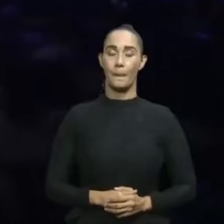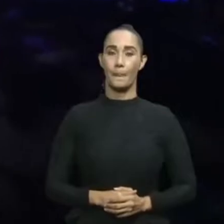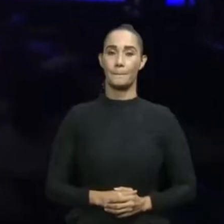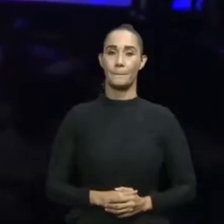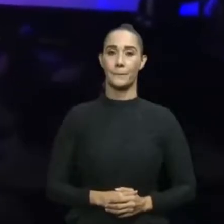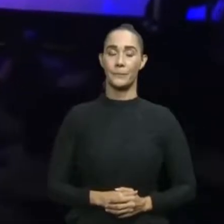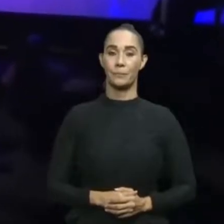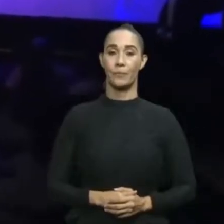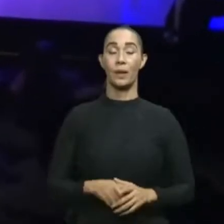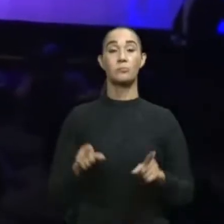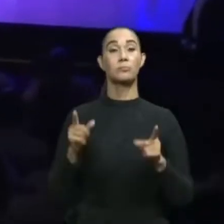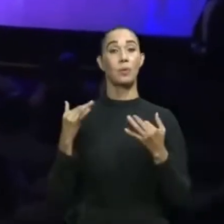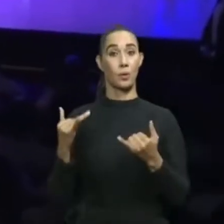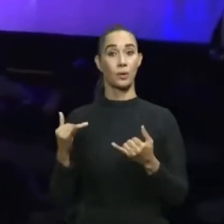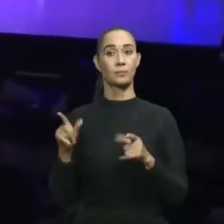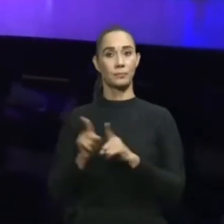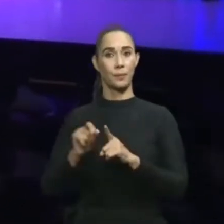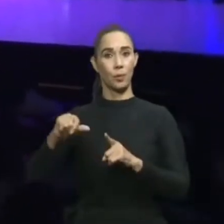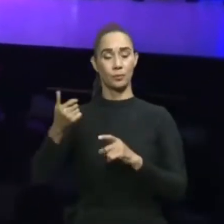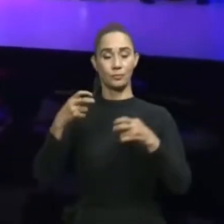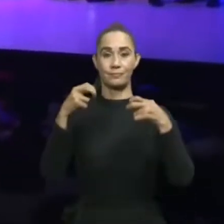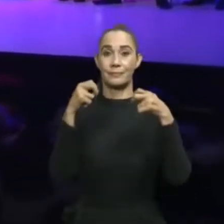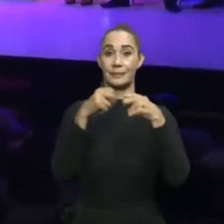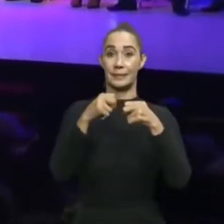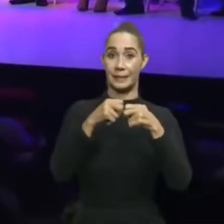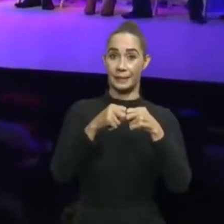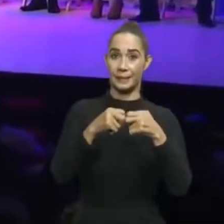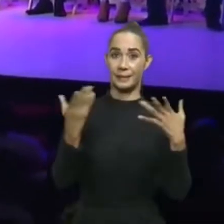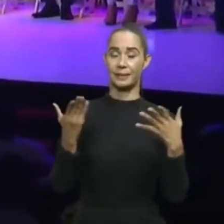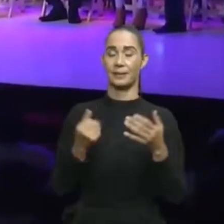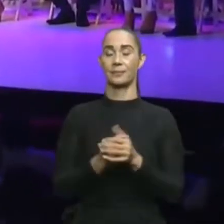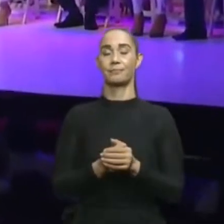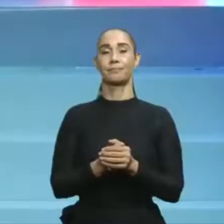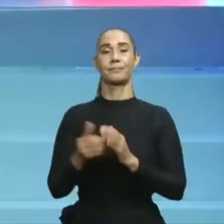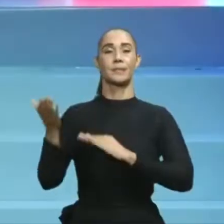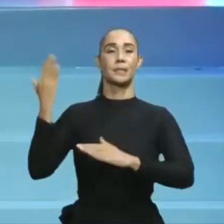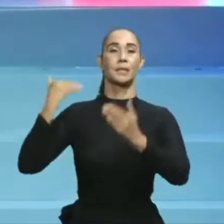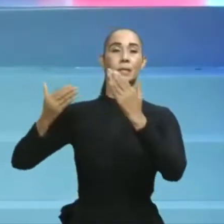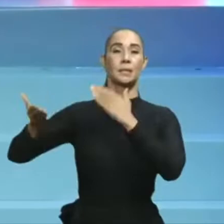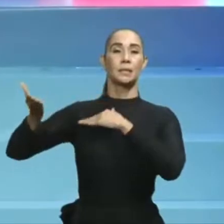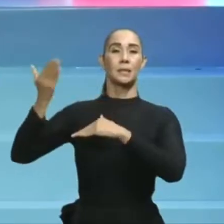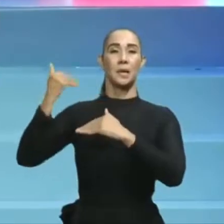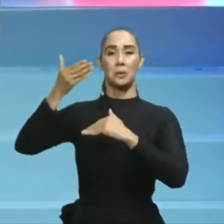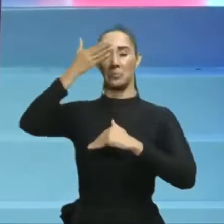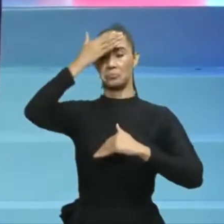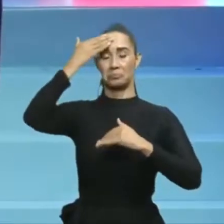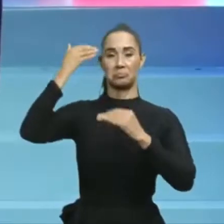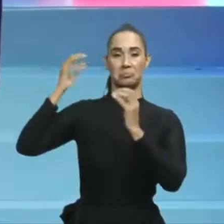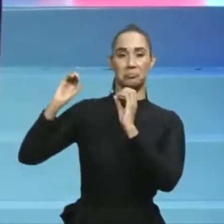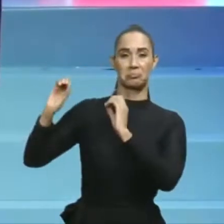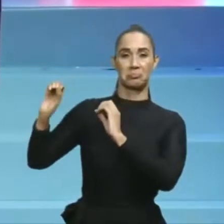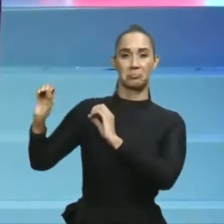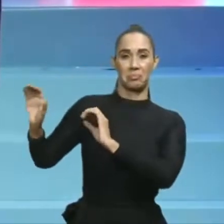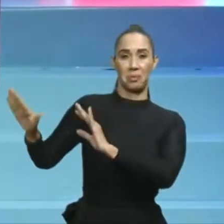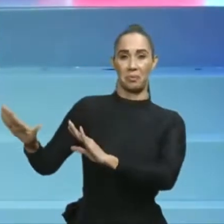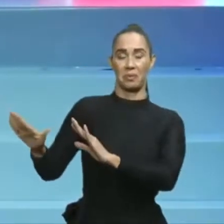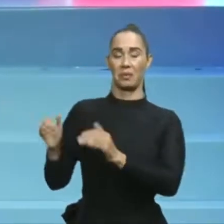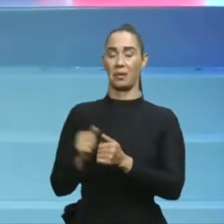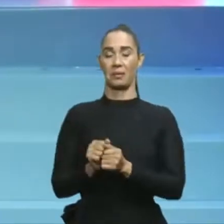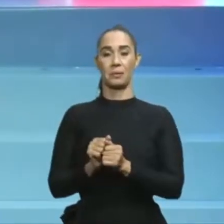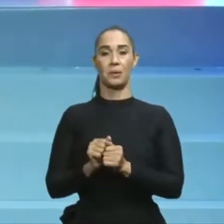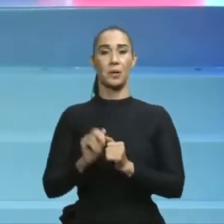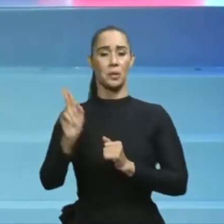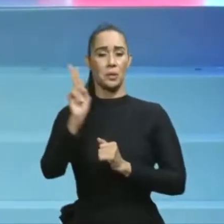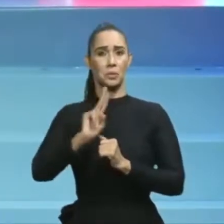en materia energética un sector que durante décadas había sido abandonado de la planificación y solo